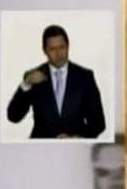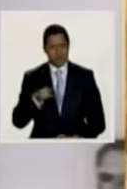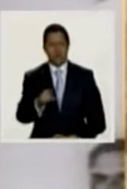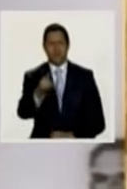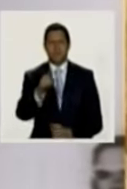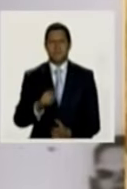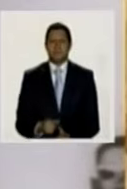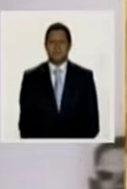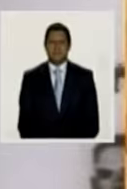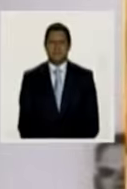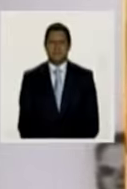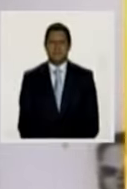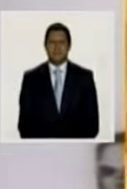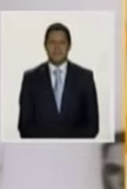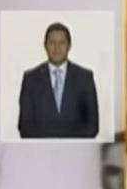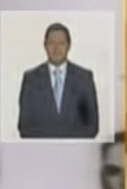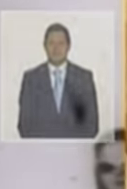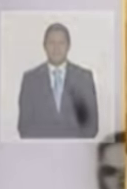yo estuve allí.